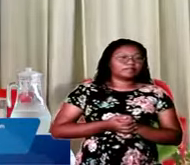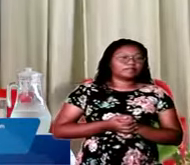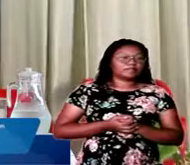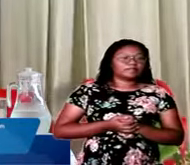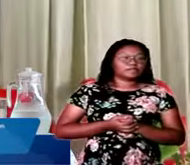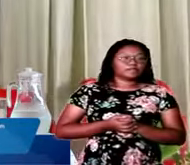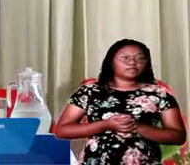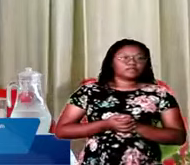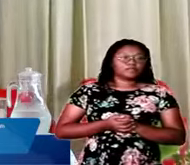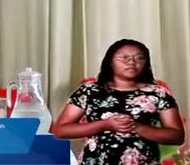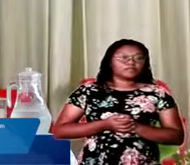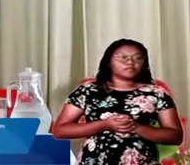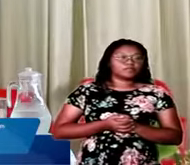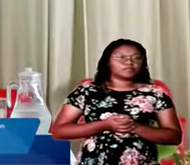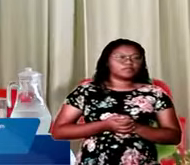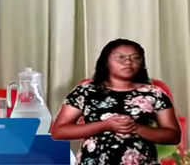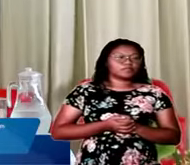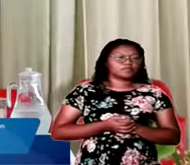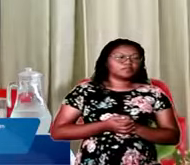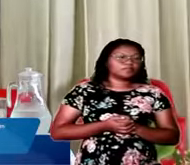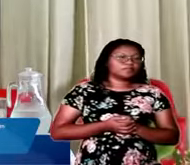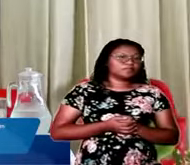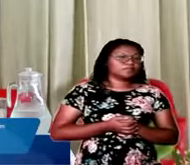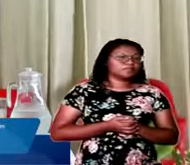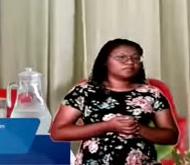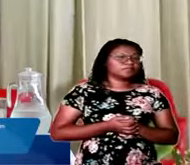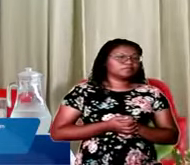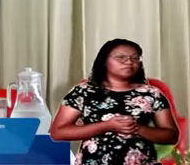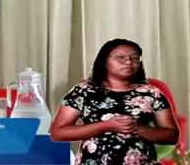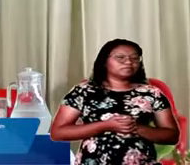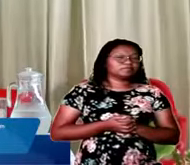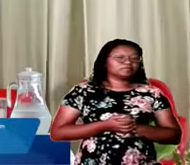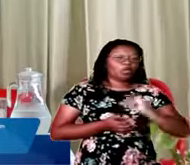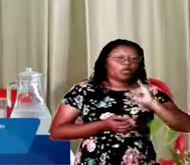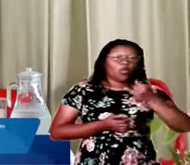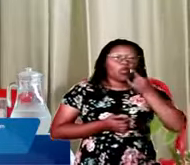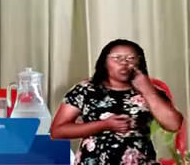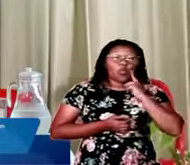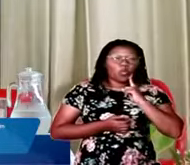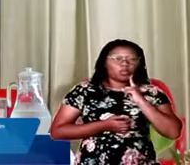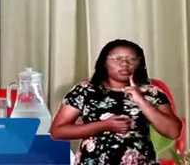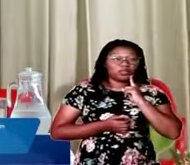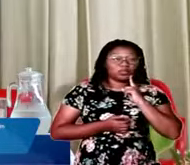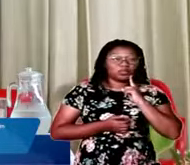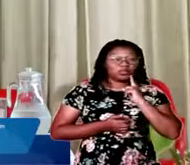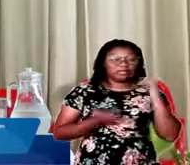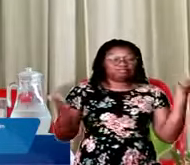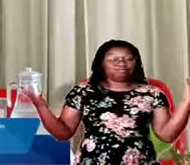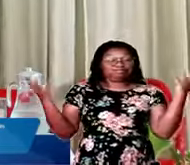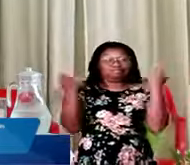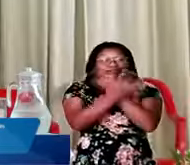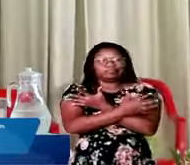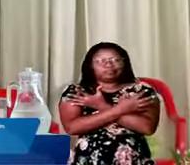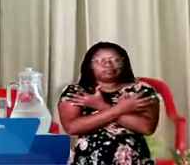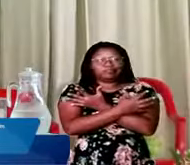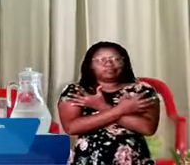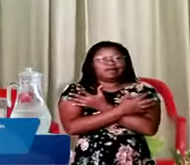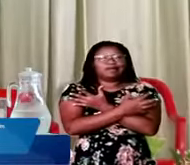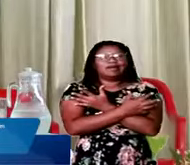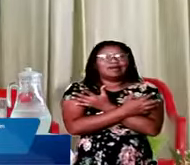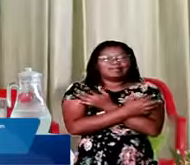están los judíos en cuanto al concepto de prójimo,